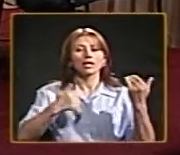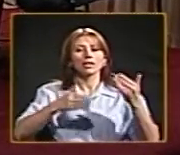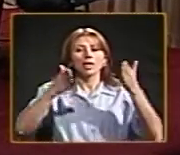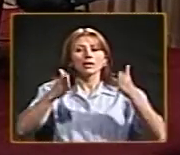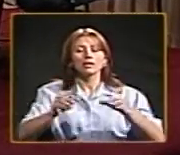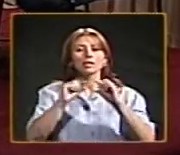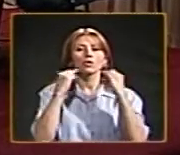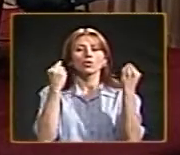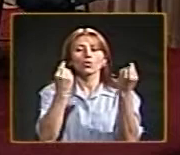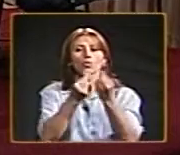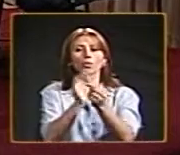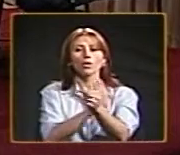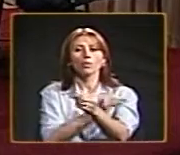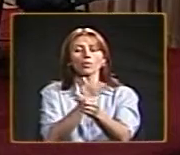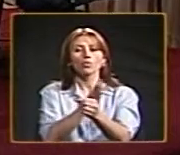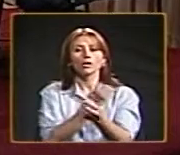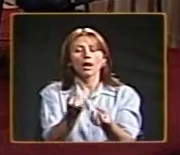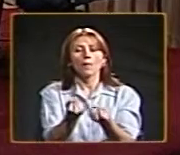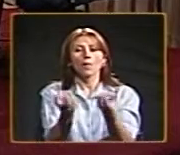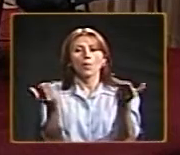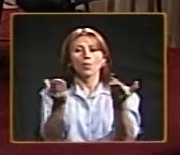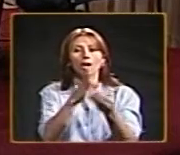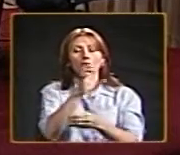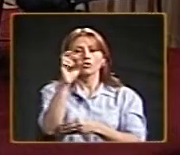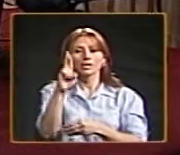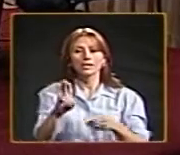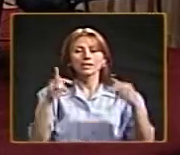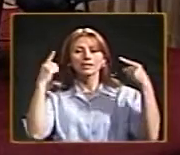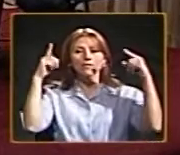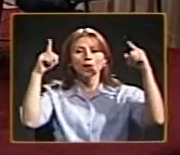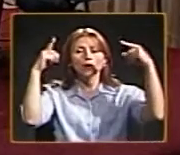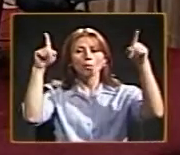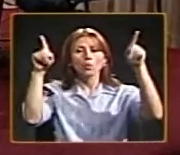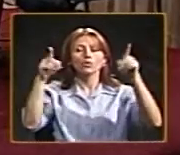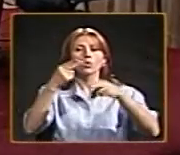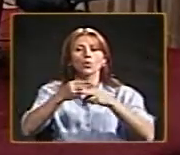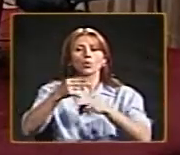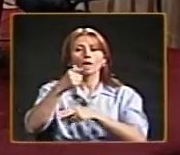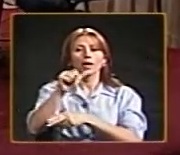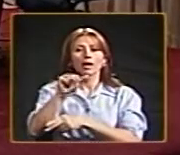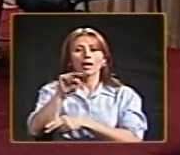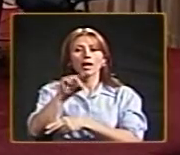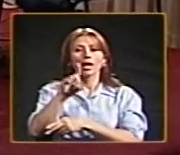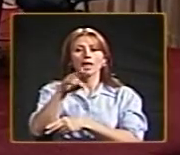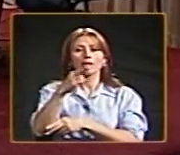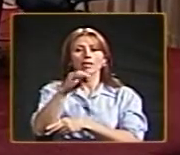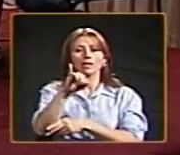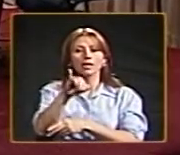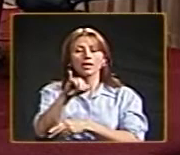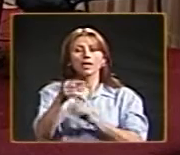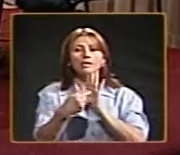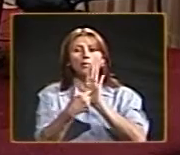de música popular costarricense famoso, Gandhi, estará presentando